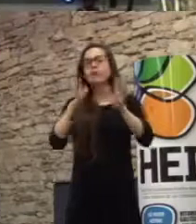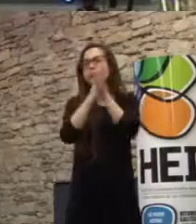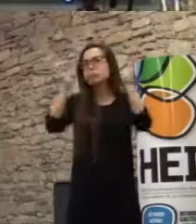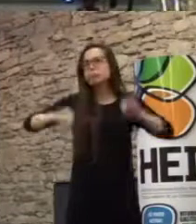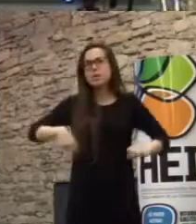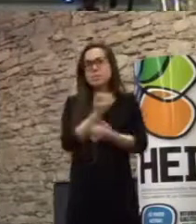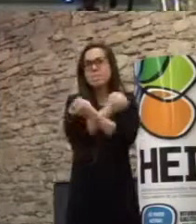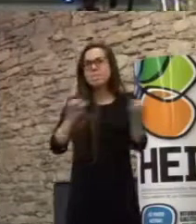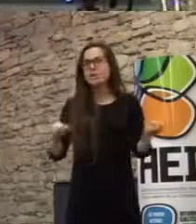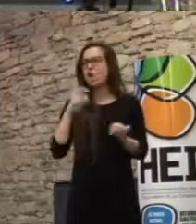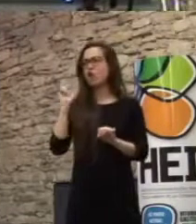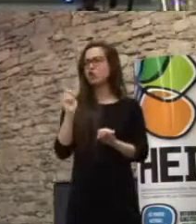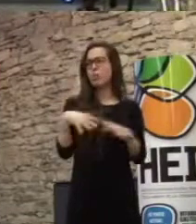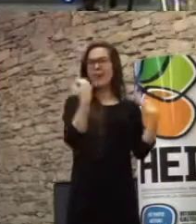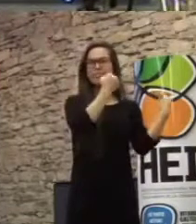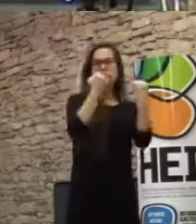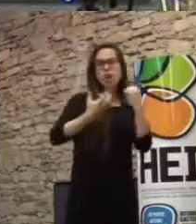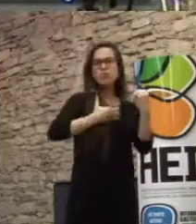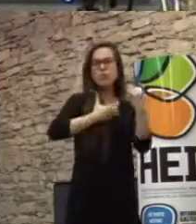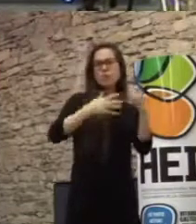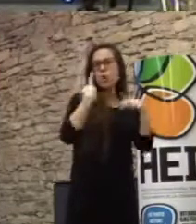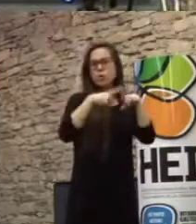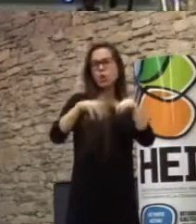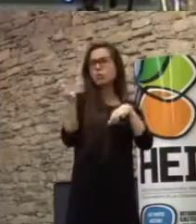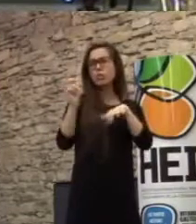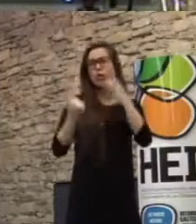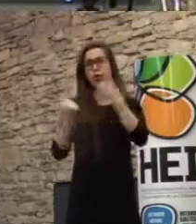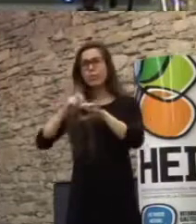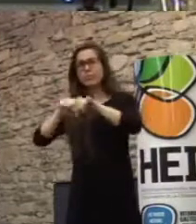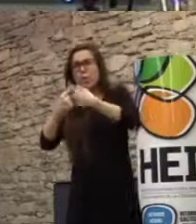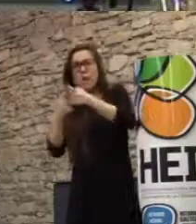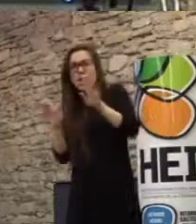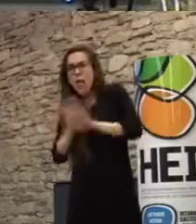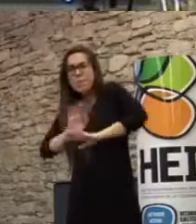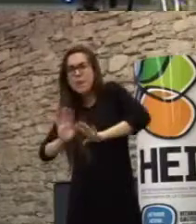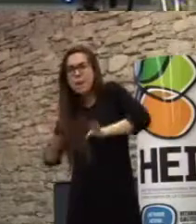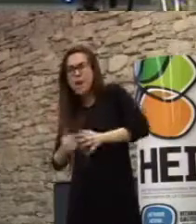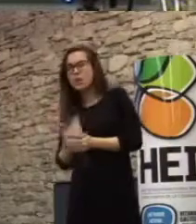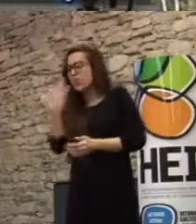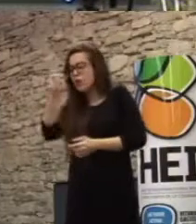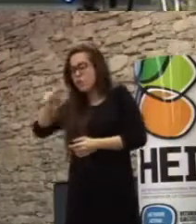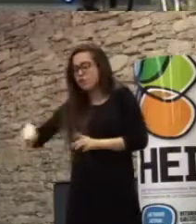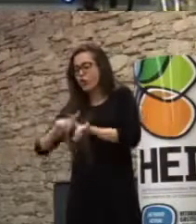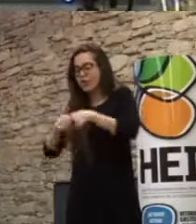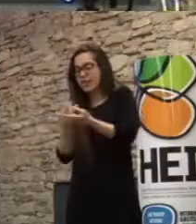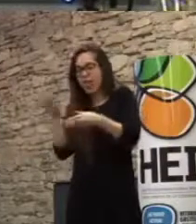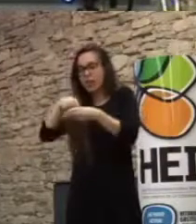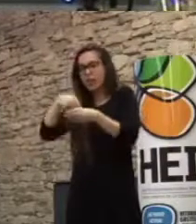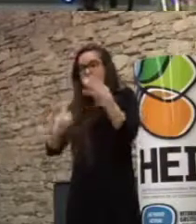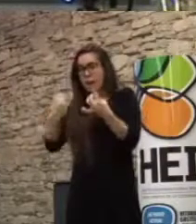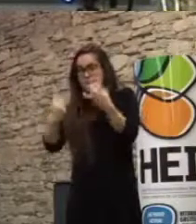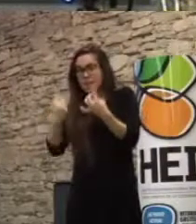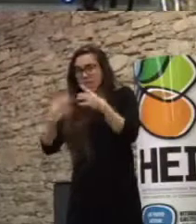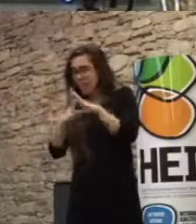municipales una familia es un organismo de a veces cuatro o cinco o seis miembros hay digo la familia nos entendemos